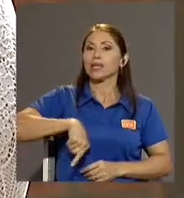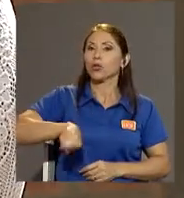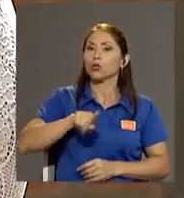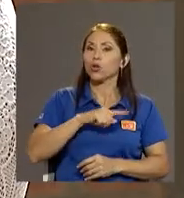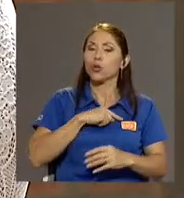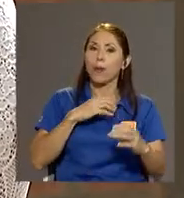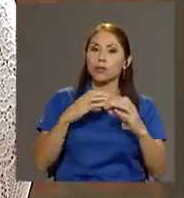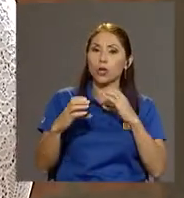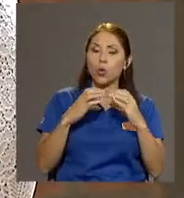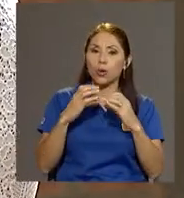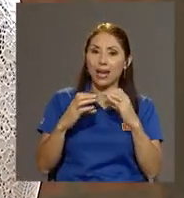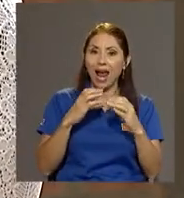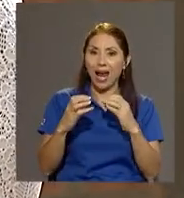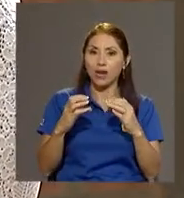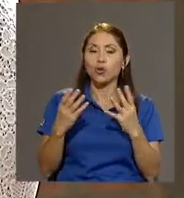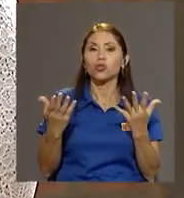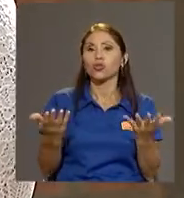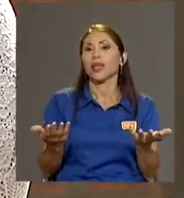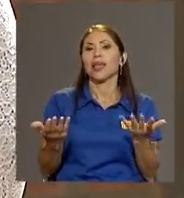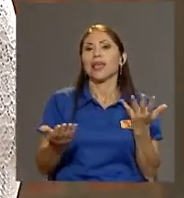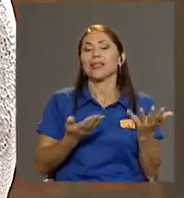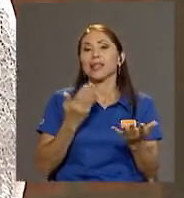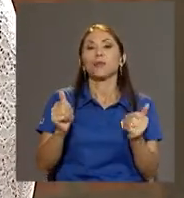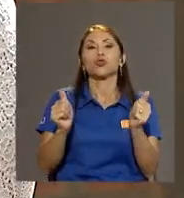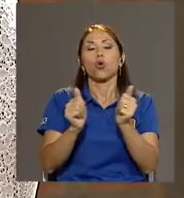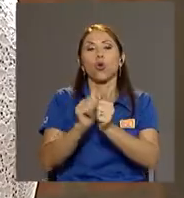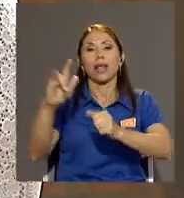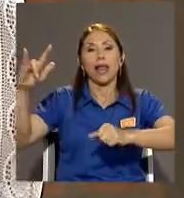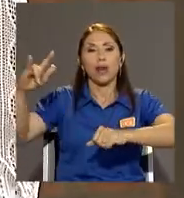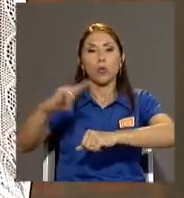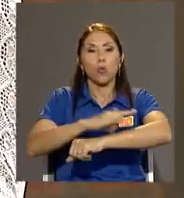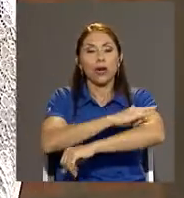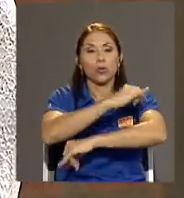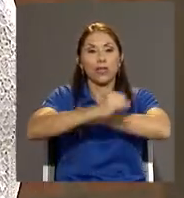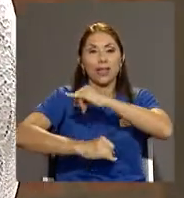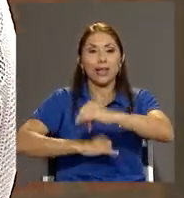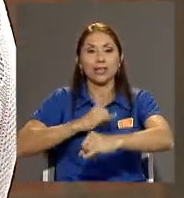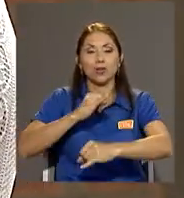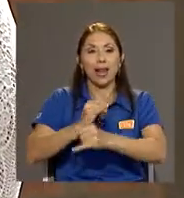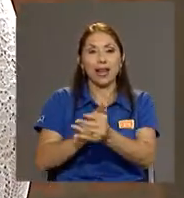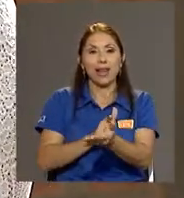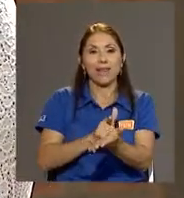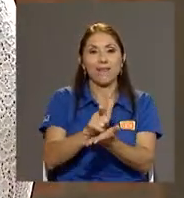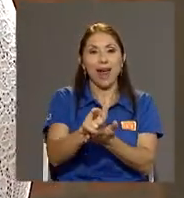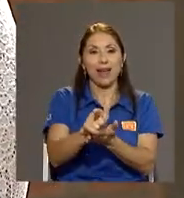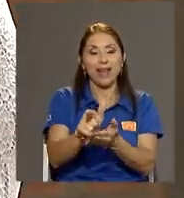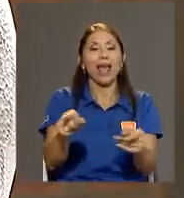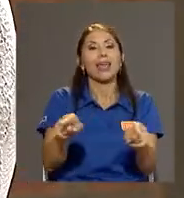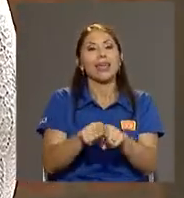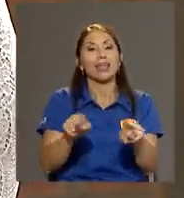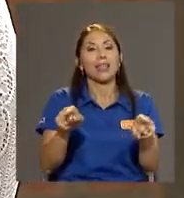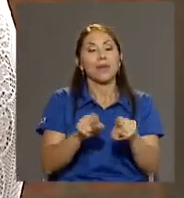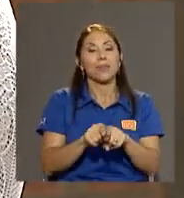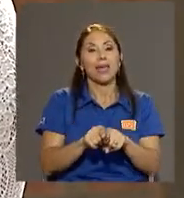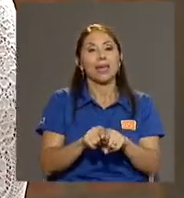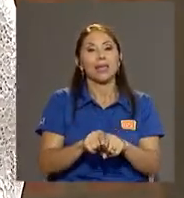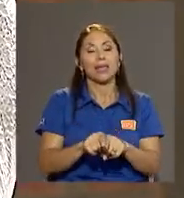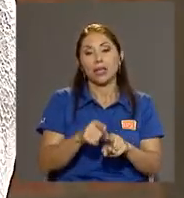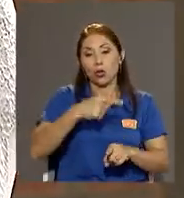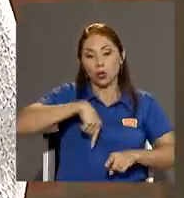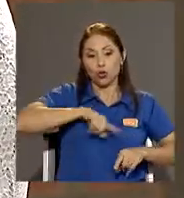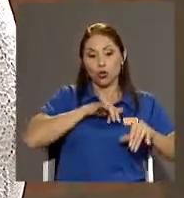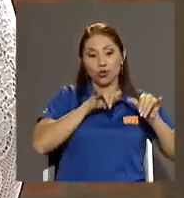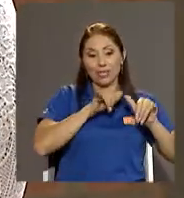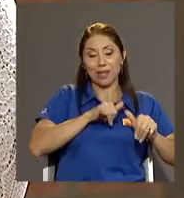estamos con el aeropuerto internacional en Liberia, ¿verdad? Y estamos a 45 minutos del aeropuerto